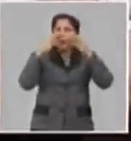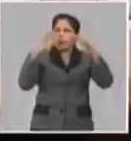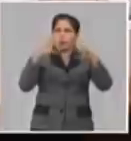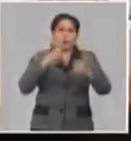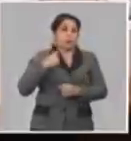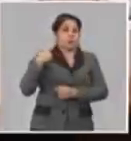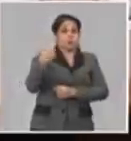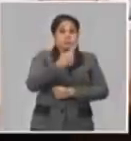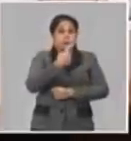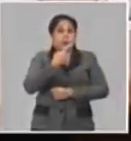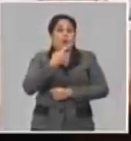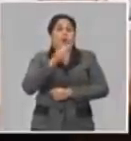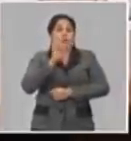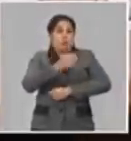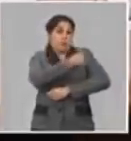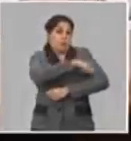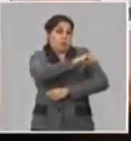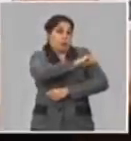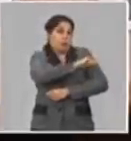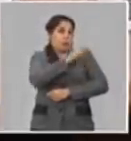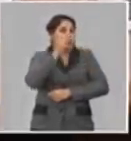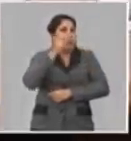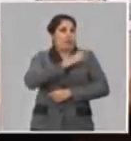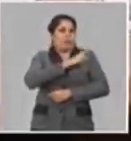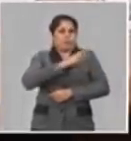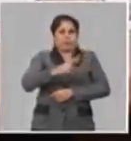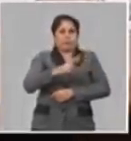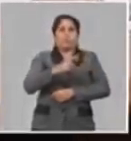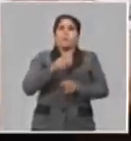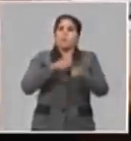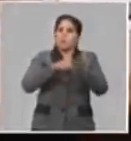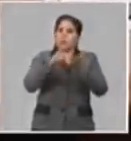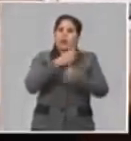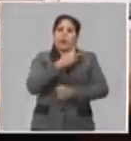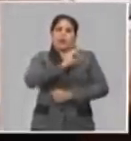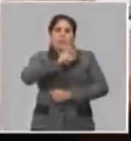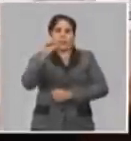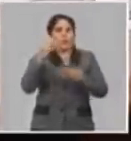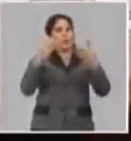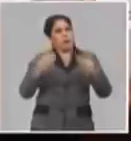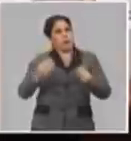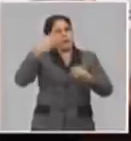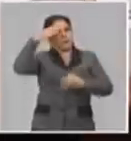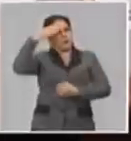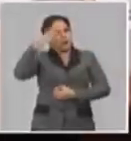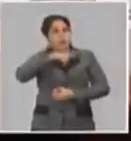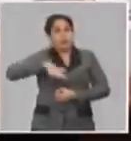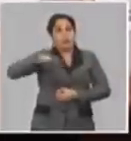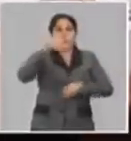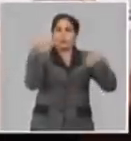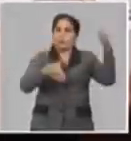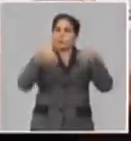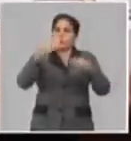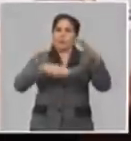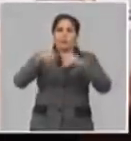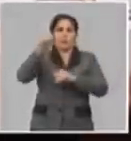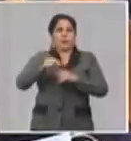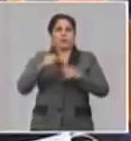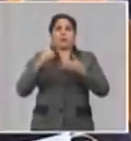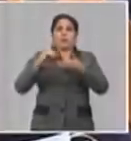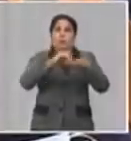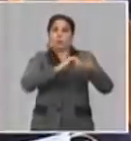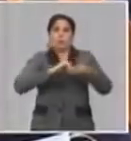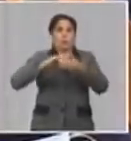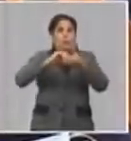de toda nuestra actuación a lo largo de la historia, la que nos ha llevado a la victoria. Muchísimas gracias, vicepresidente, muchas gracias a los ministros, a los compañeros de